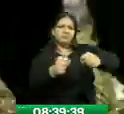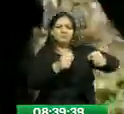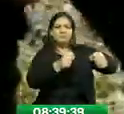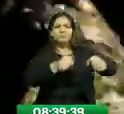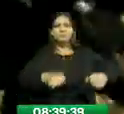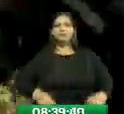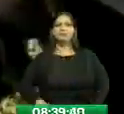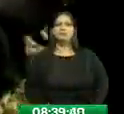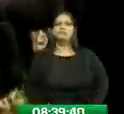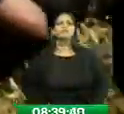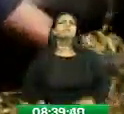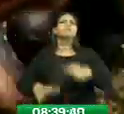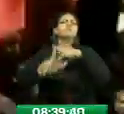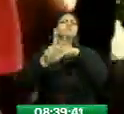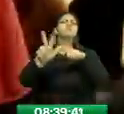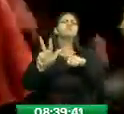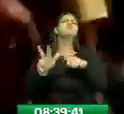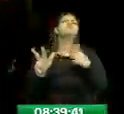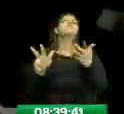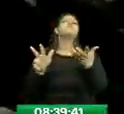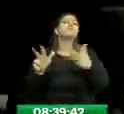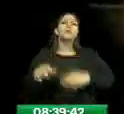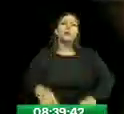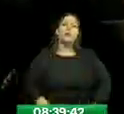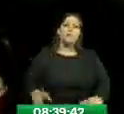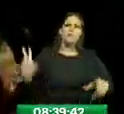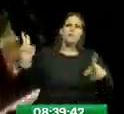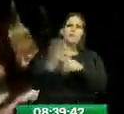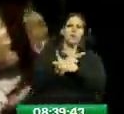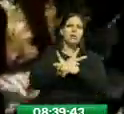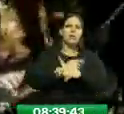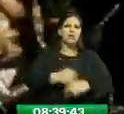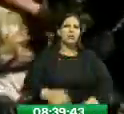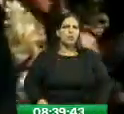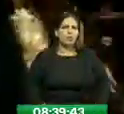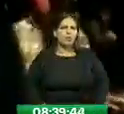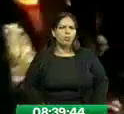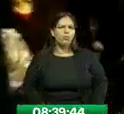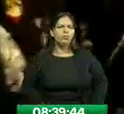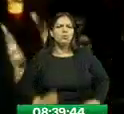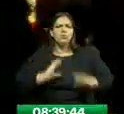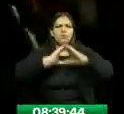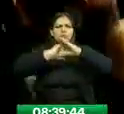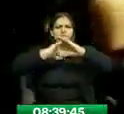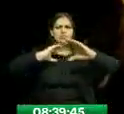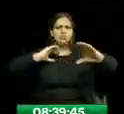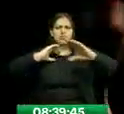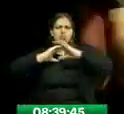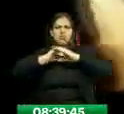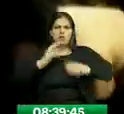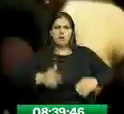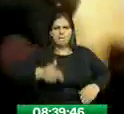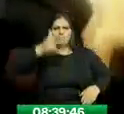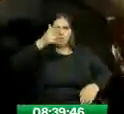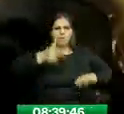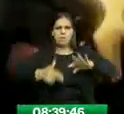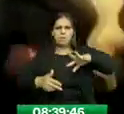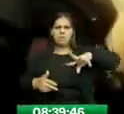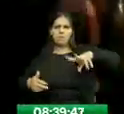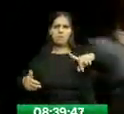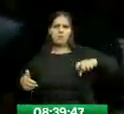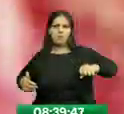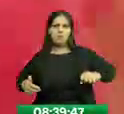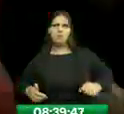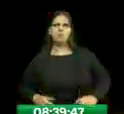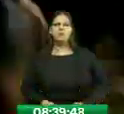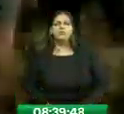Eran acusados por la comunidad como los presuntos autores de un robo ocurrido en el cantón Urdaneta. La captura se dio precisamente en la